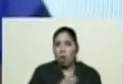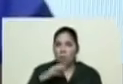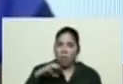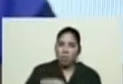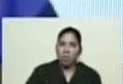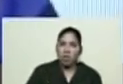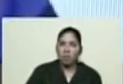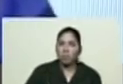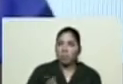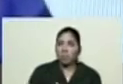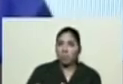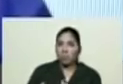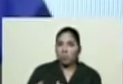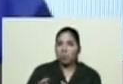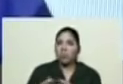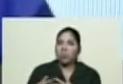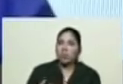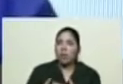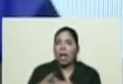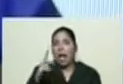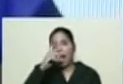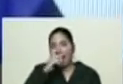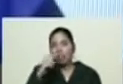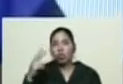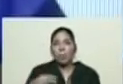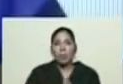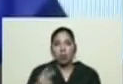imperio en el 2002.